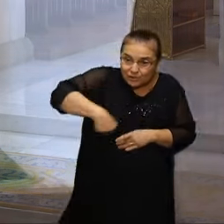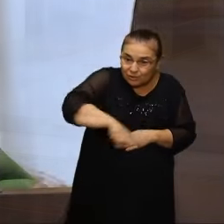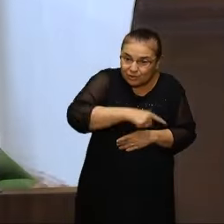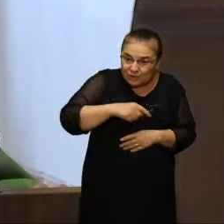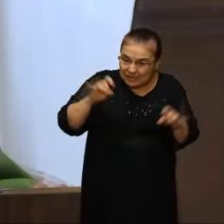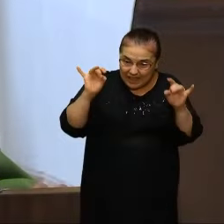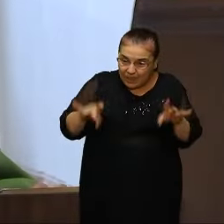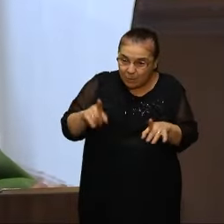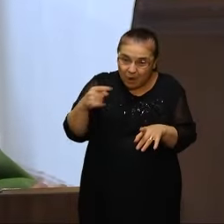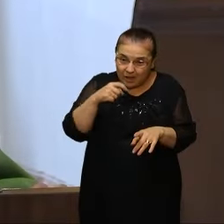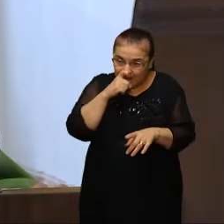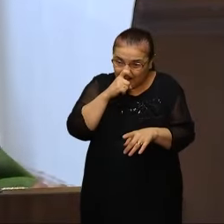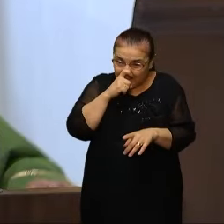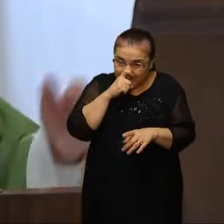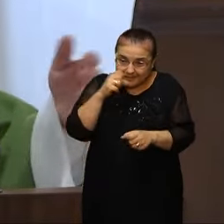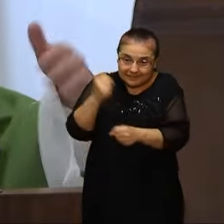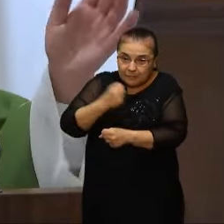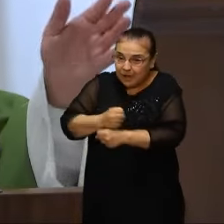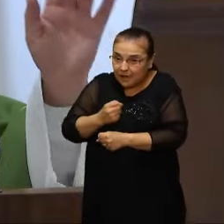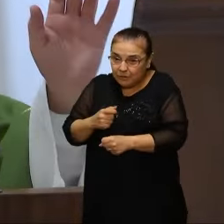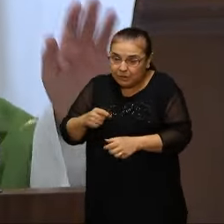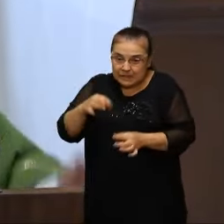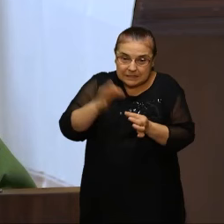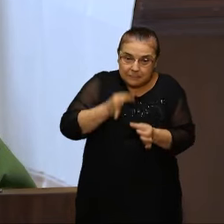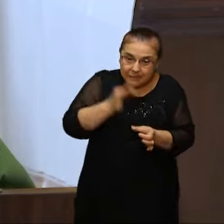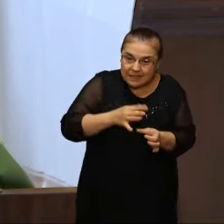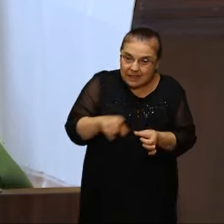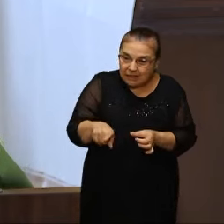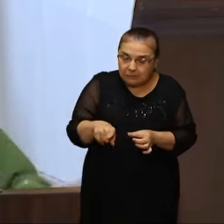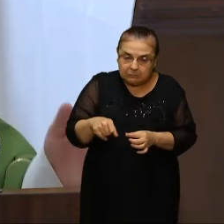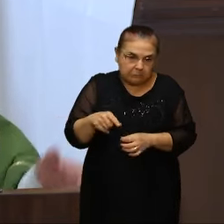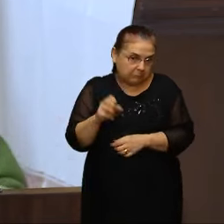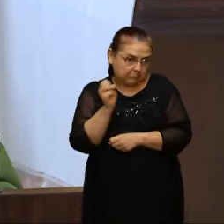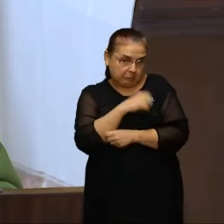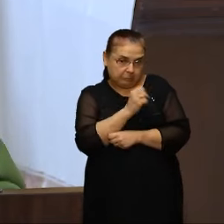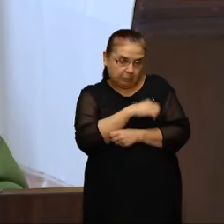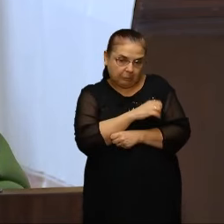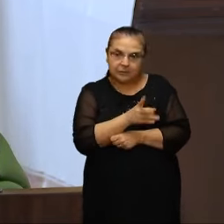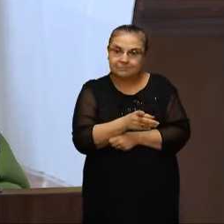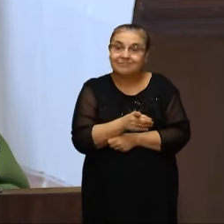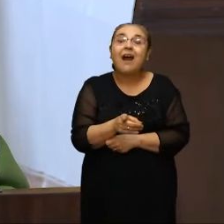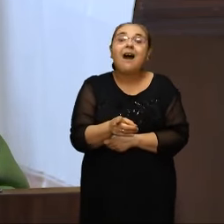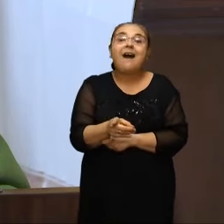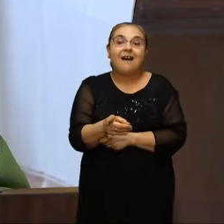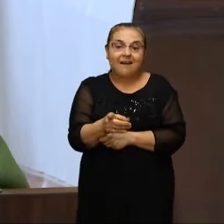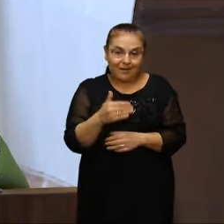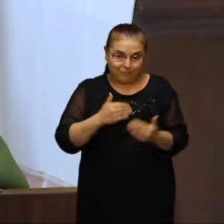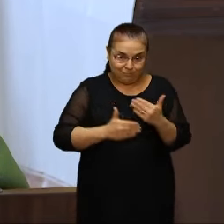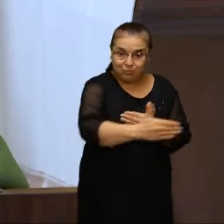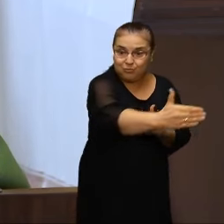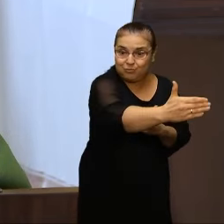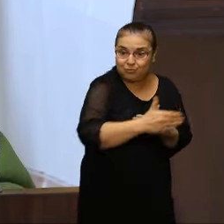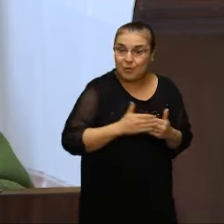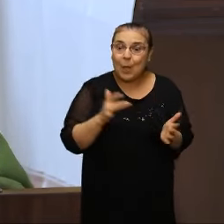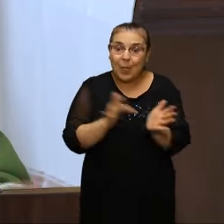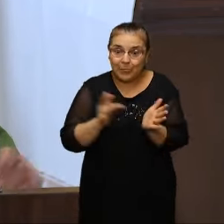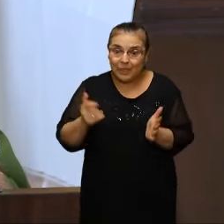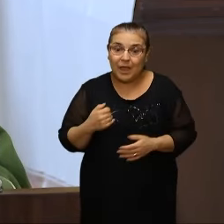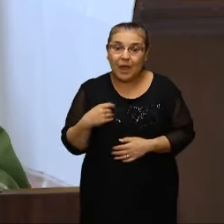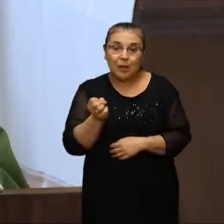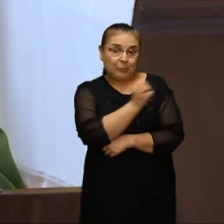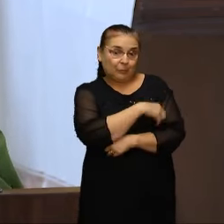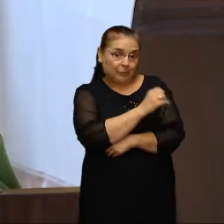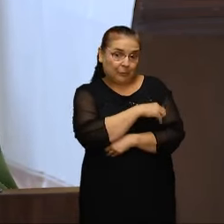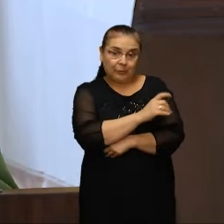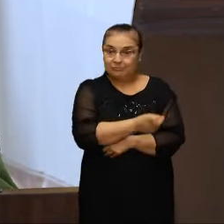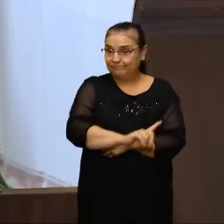viña? Y cuando venga Dios decir, no me interesa, no. Pues ese día, cuando tengas que echar cuentas con Dios, no le puedes decir no me interesa, porque